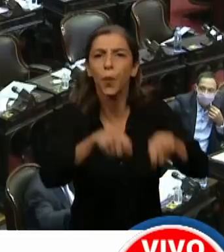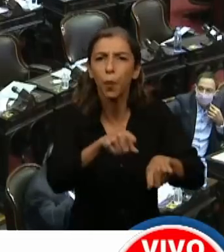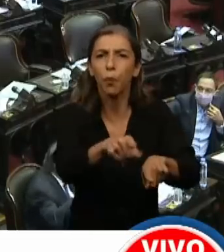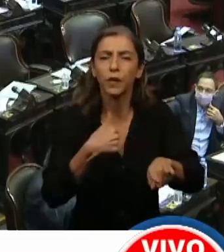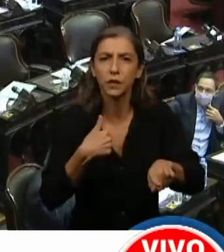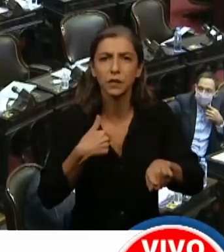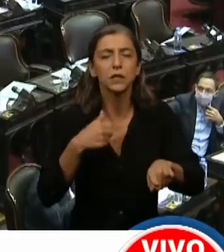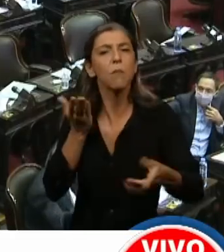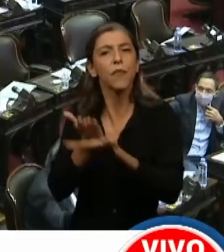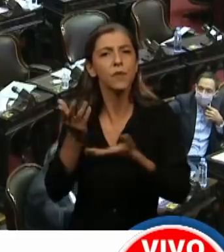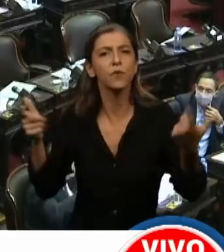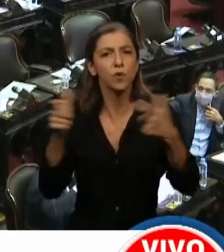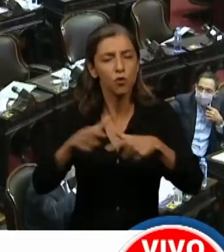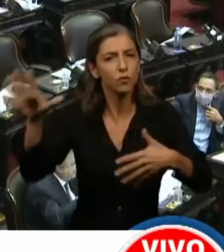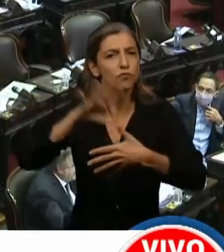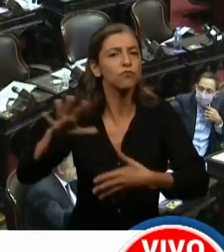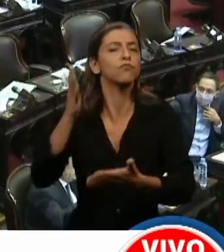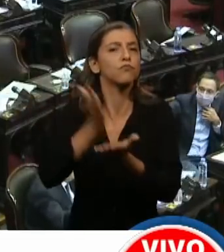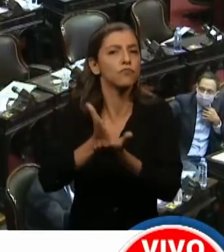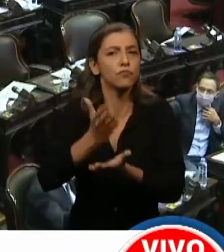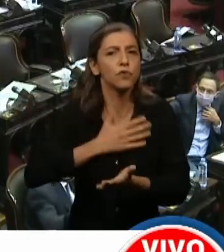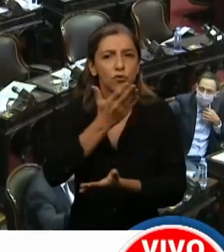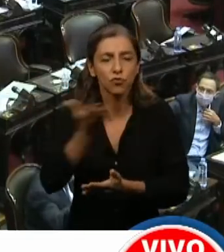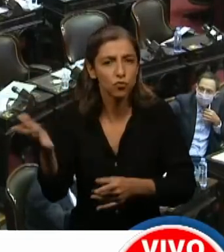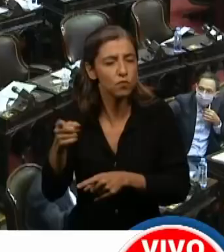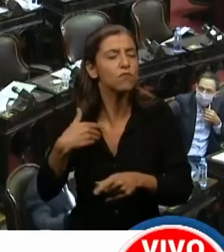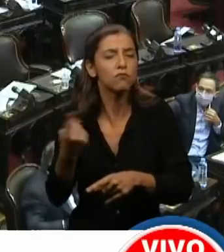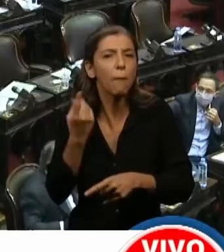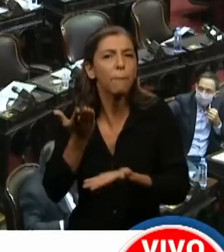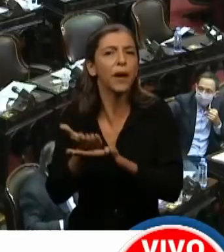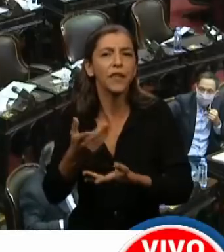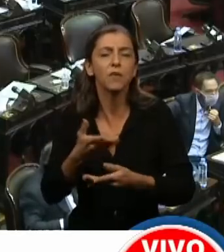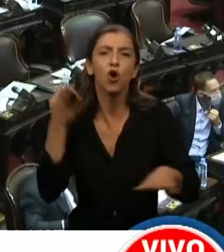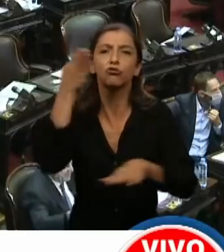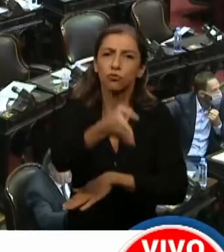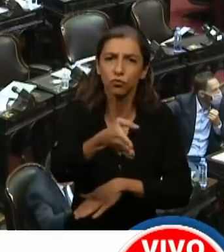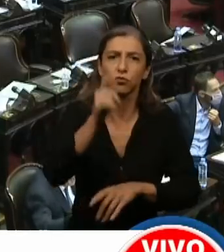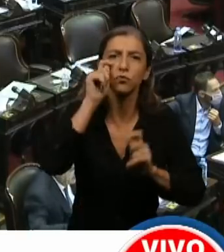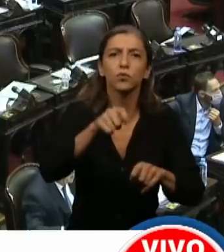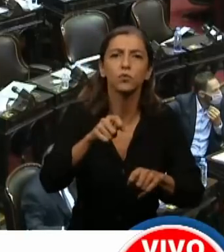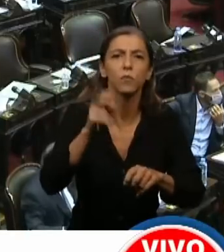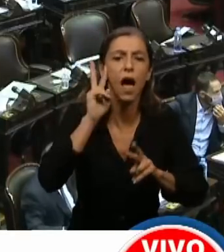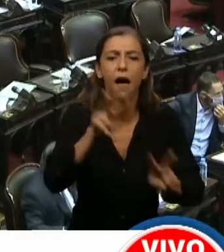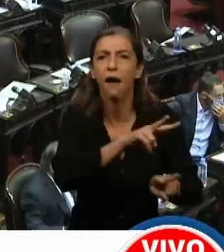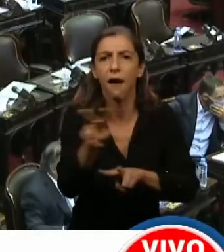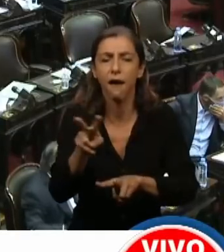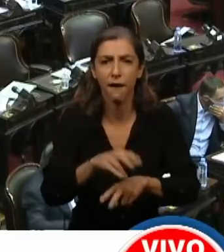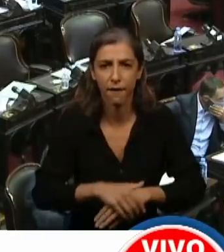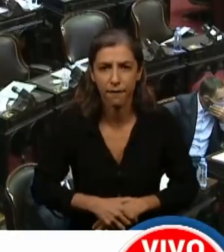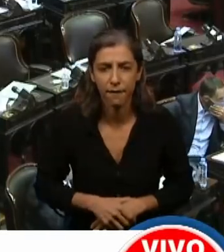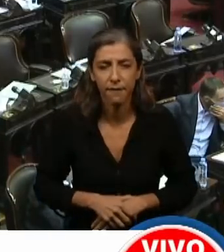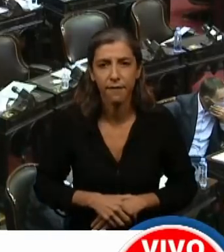la Comisión Interamericana de Derechos Humanos, in loco, que se presente. En